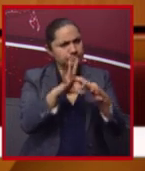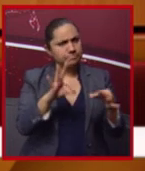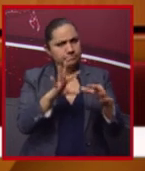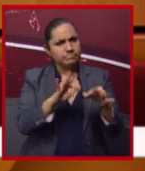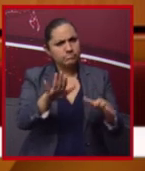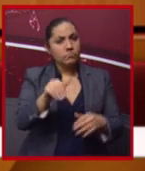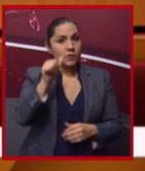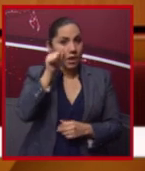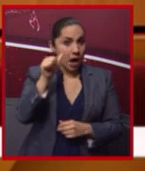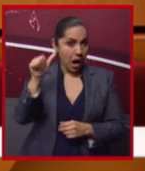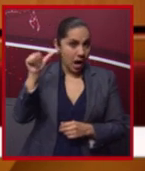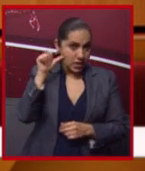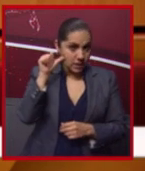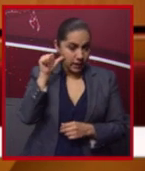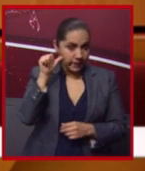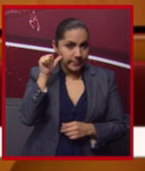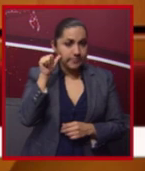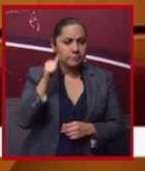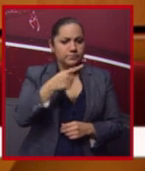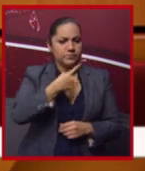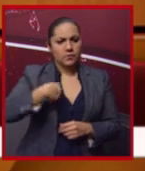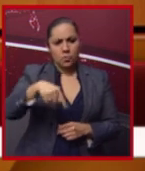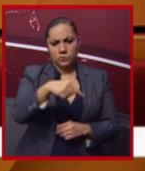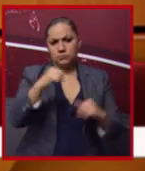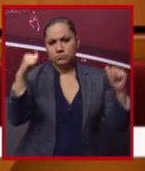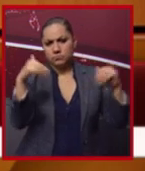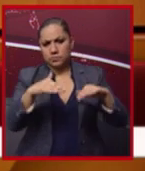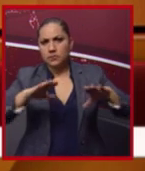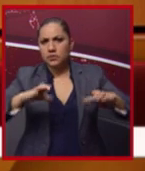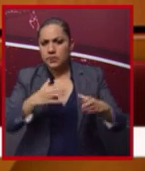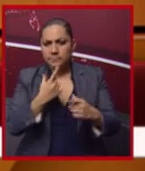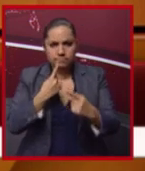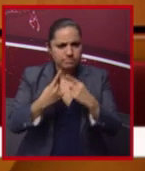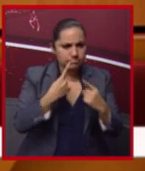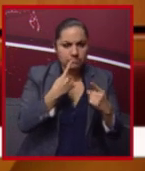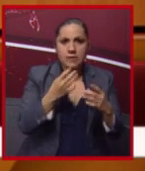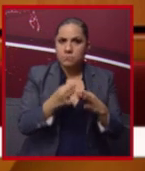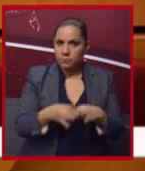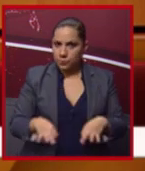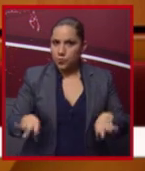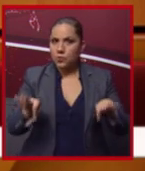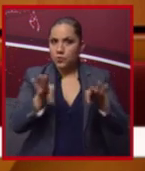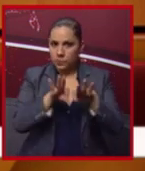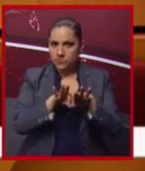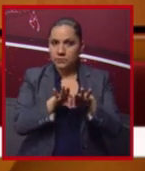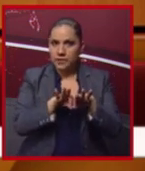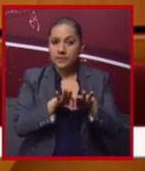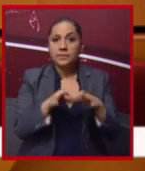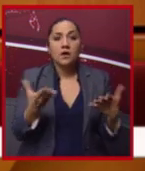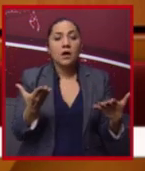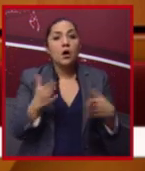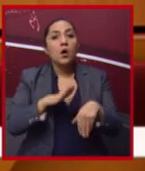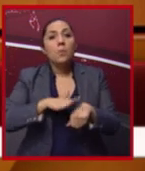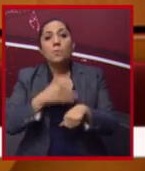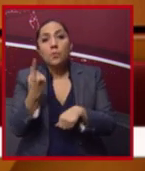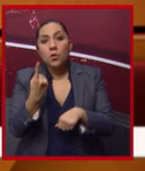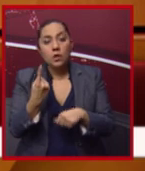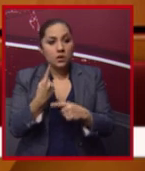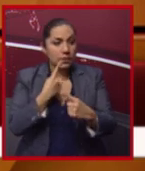una reunión importante de diálogo, importante